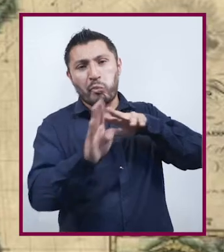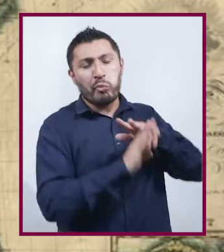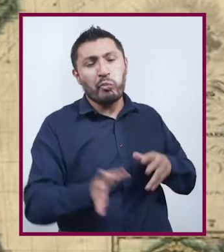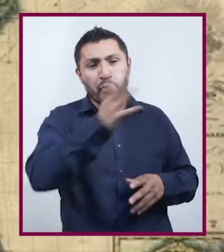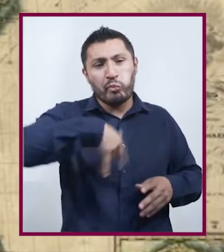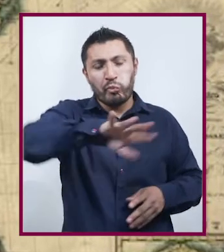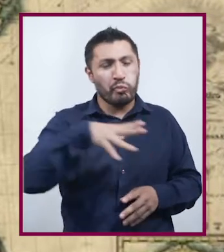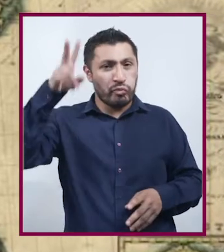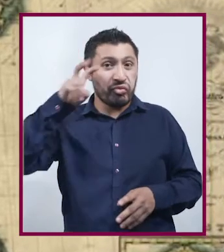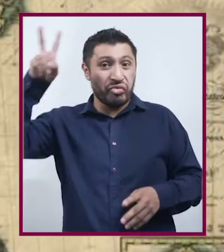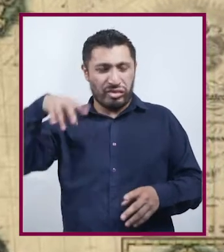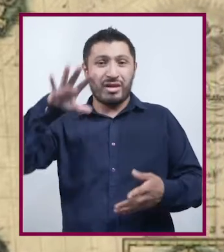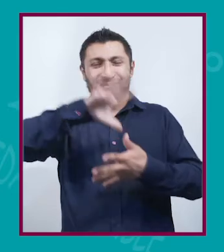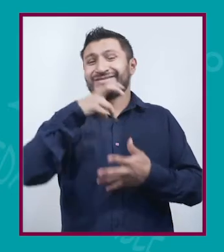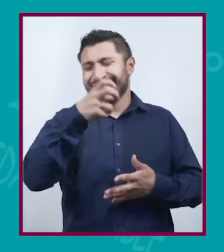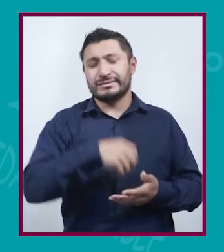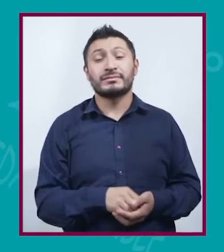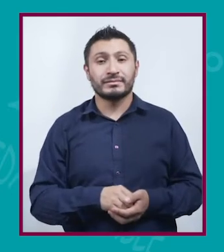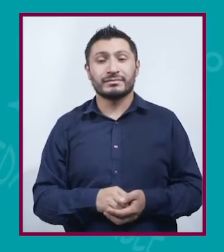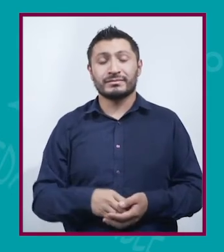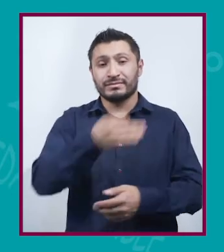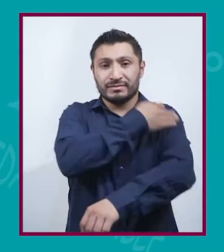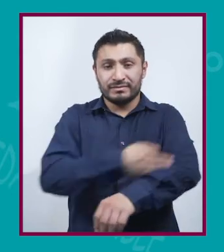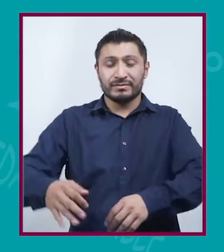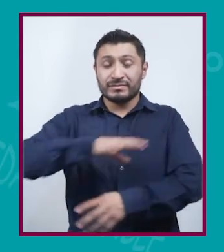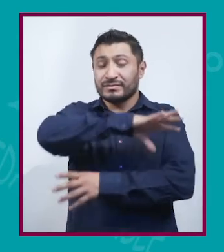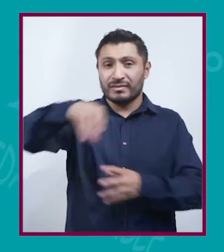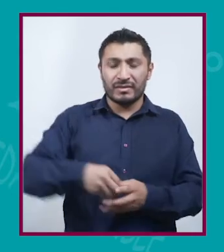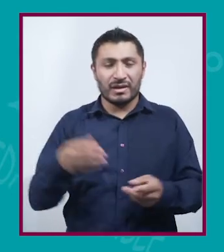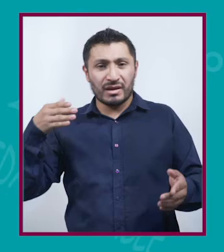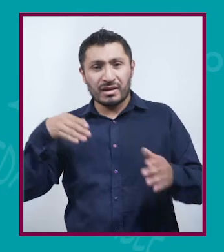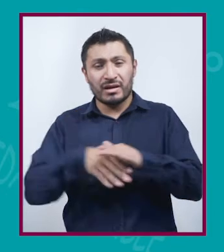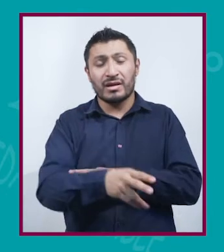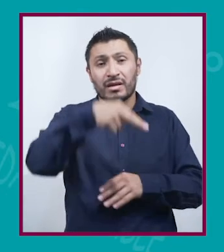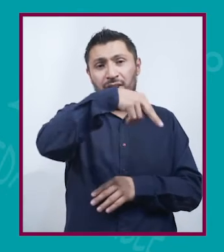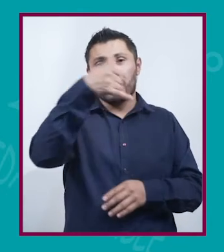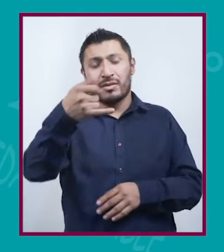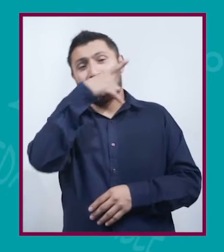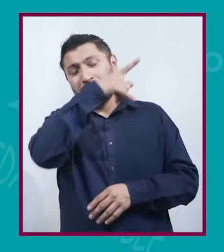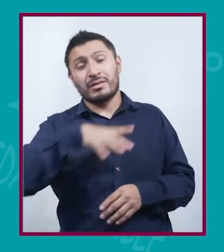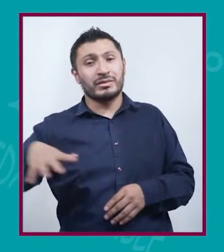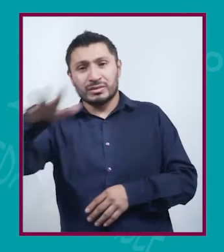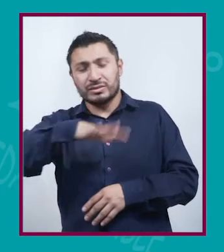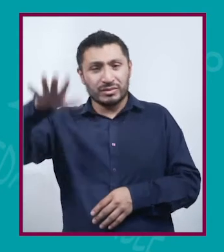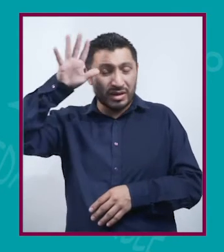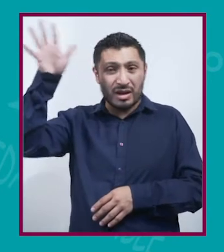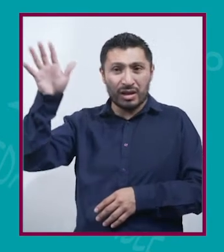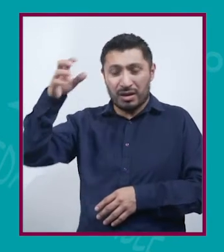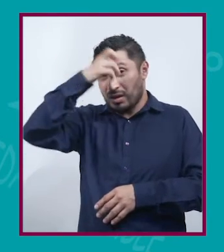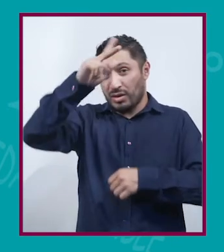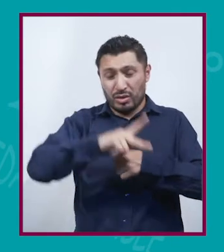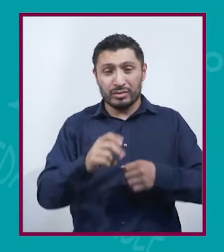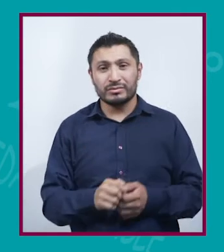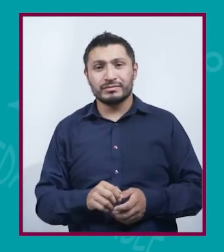en busca del sueño americano. Familias enteras entraron por Nueva York provenientes de todos los rincones de Europa.